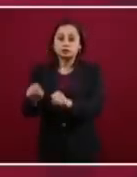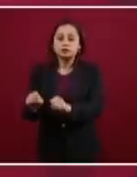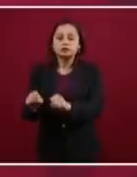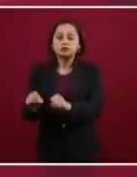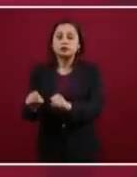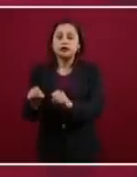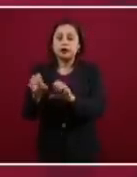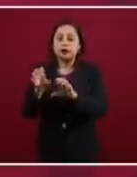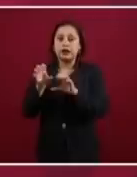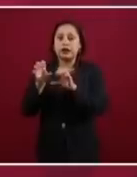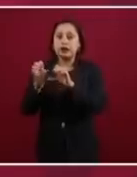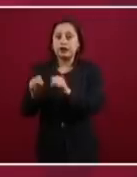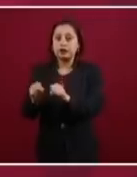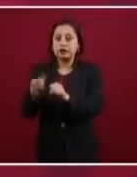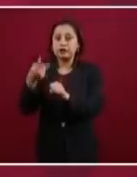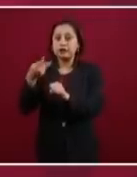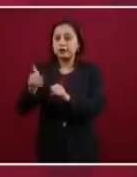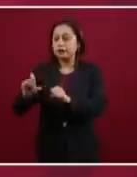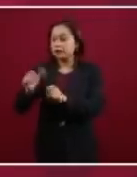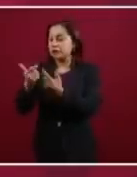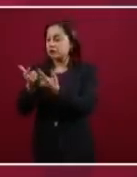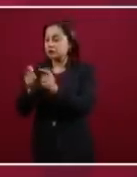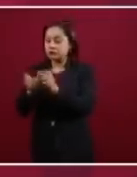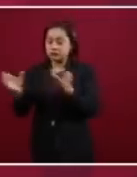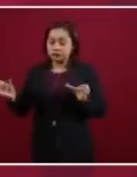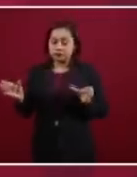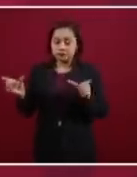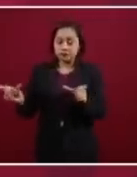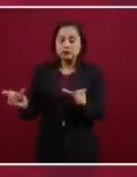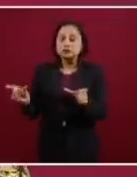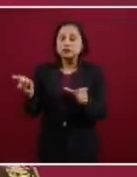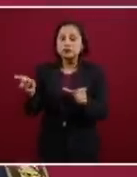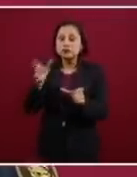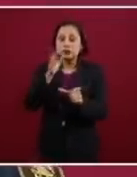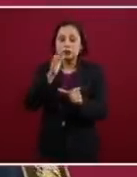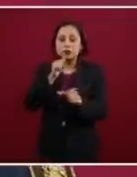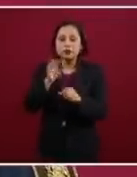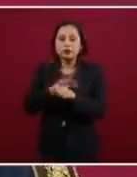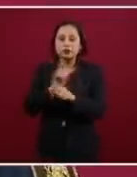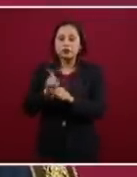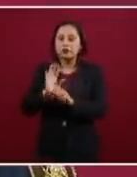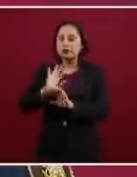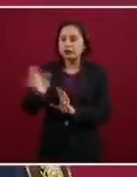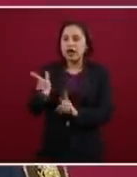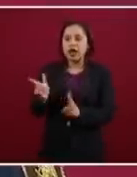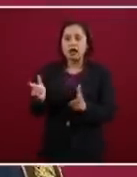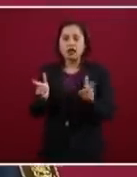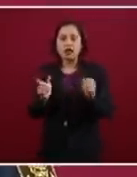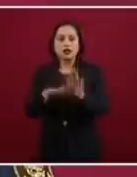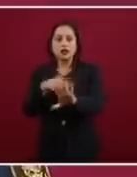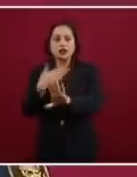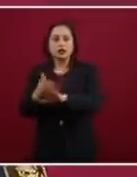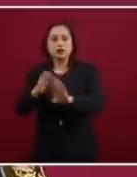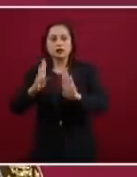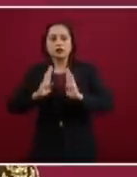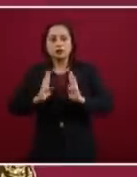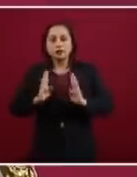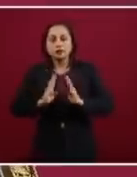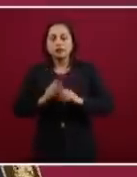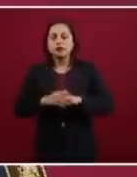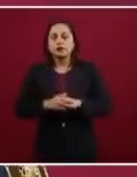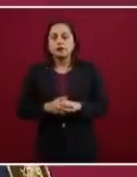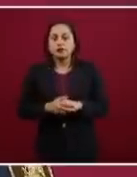porque ya estaba agresiones en contra del personal militar entonces bajo esa condición de que